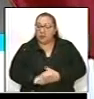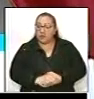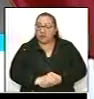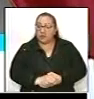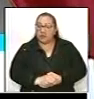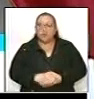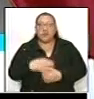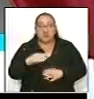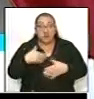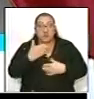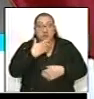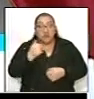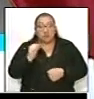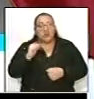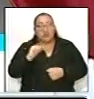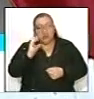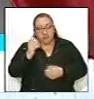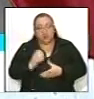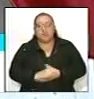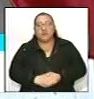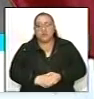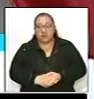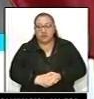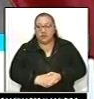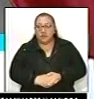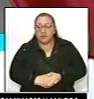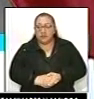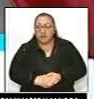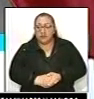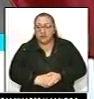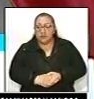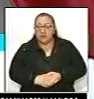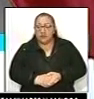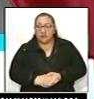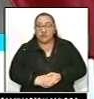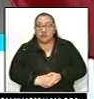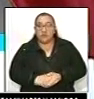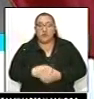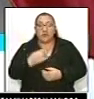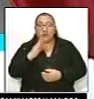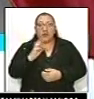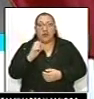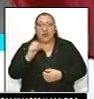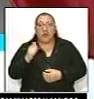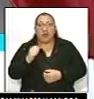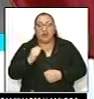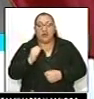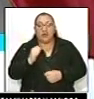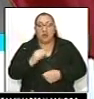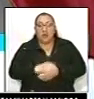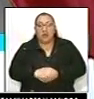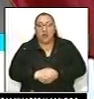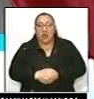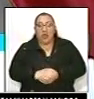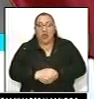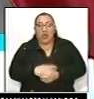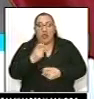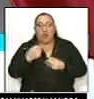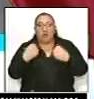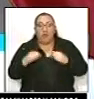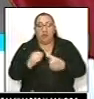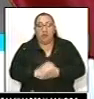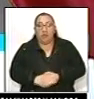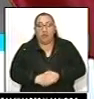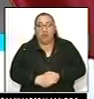¿Que eso se puede mejorar? Yo creo que sí. Así como hay becas para destacados, ¿no?